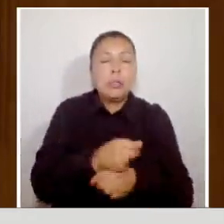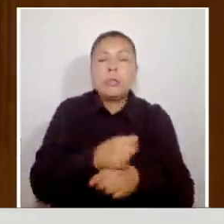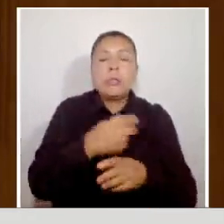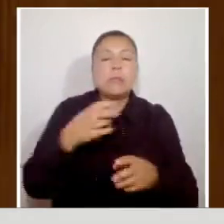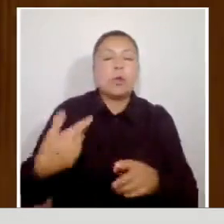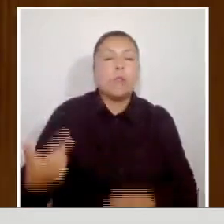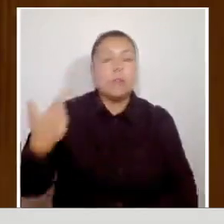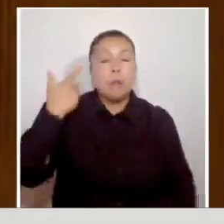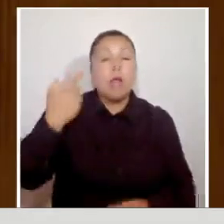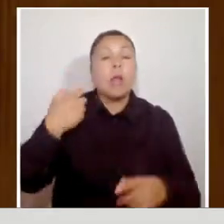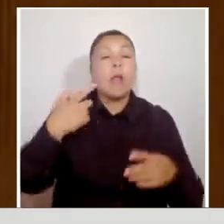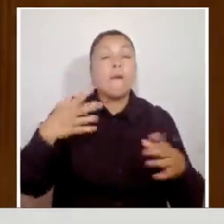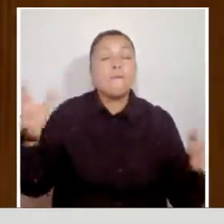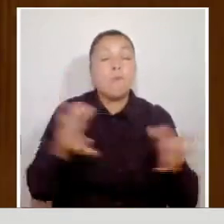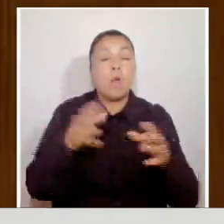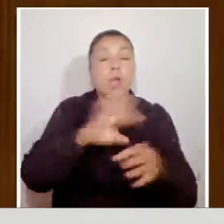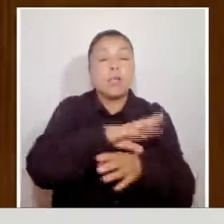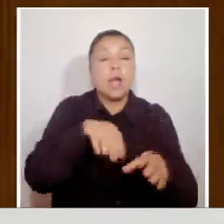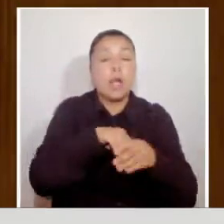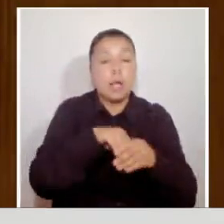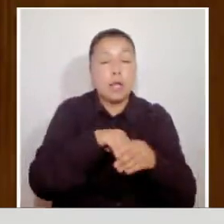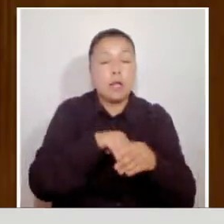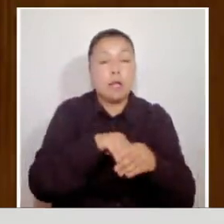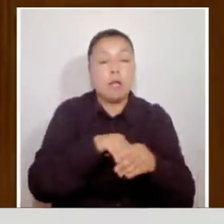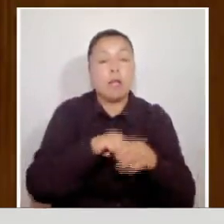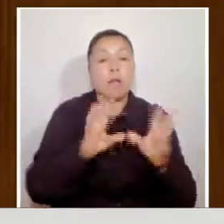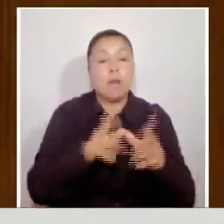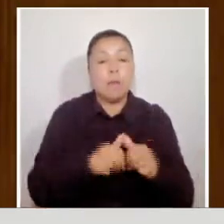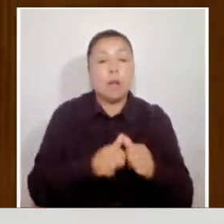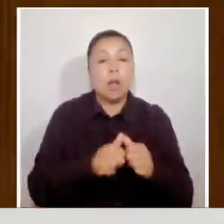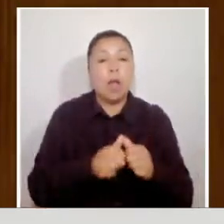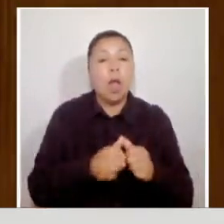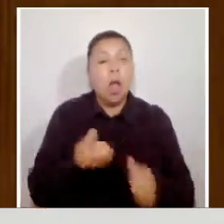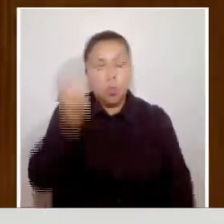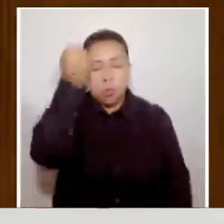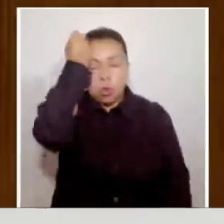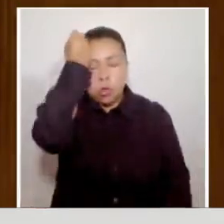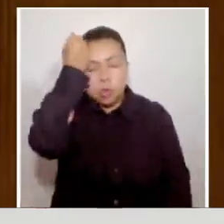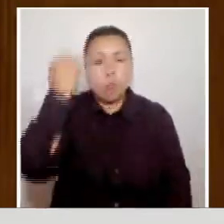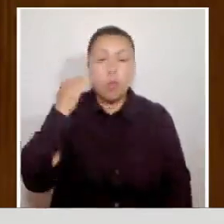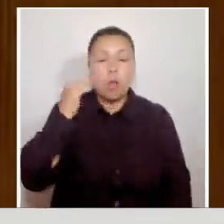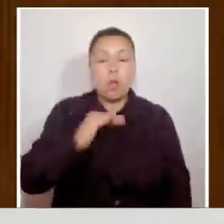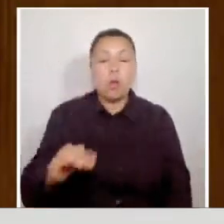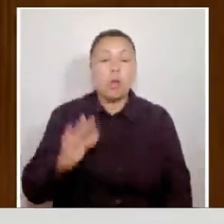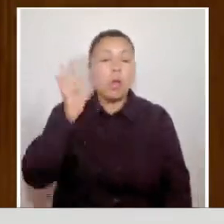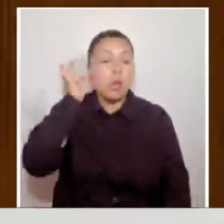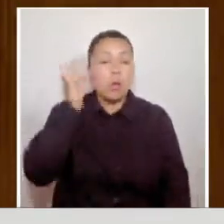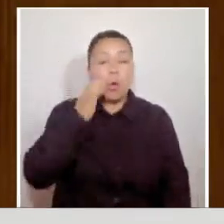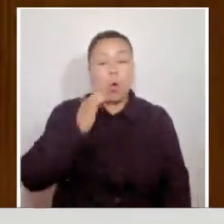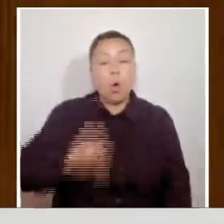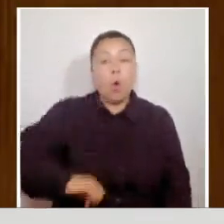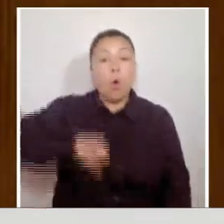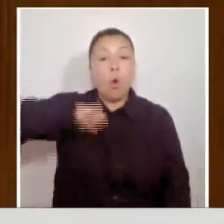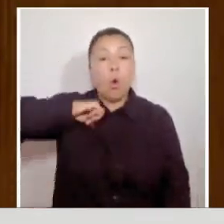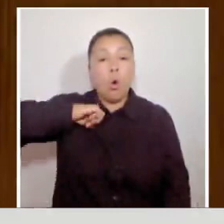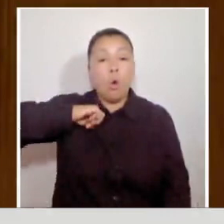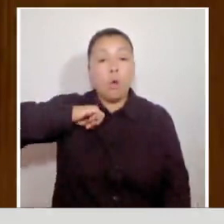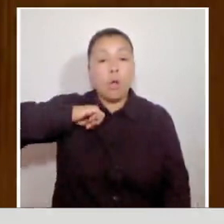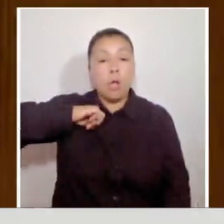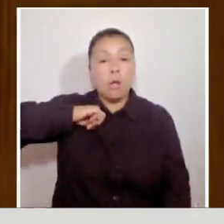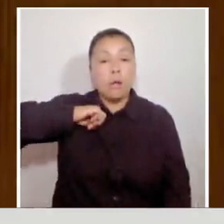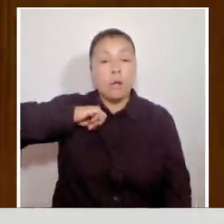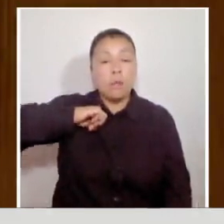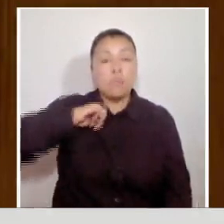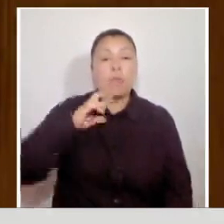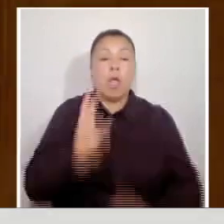violencia intrafamiliar por las cicatrices que dejan niños niñas y adolescentes y en la relación